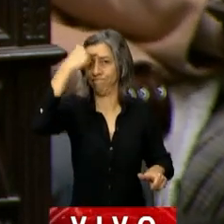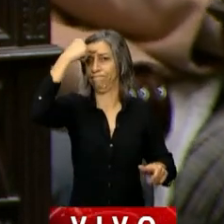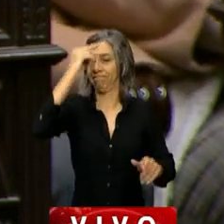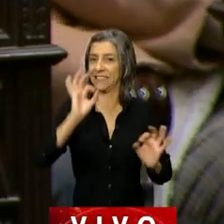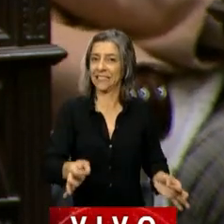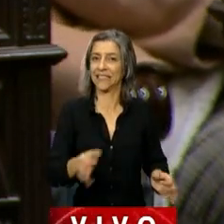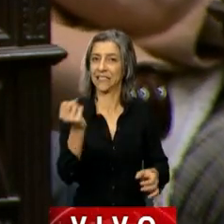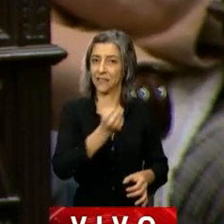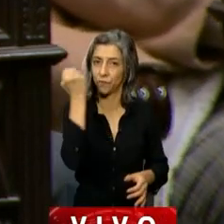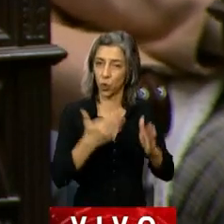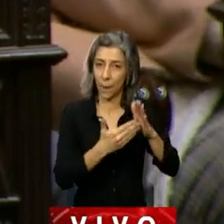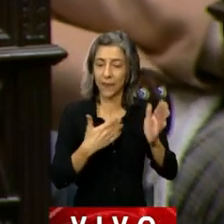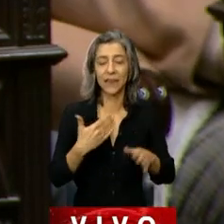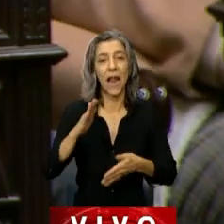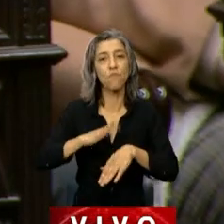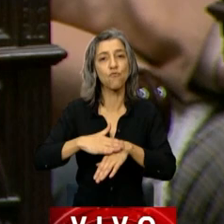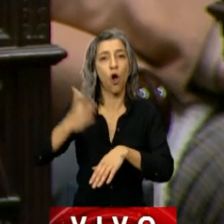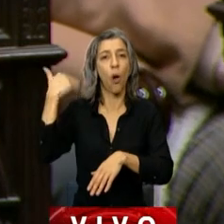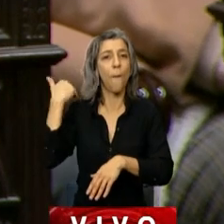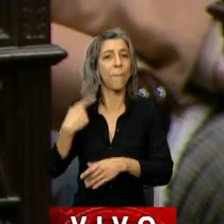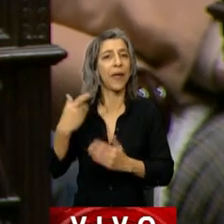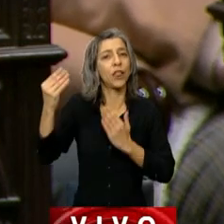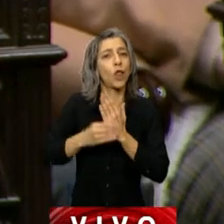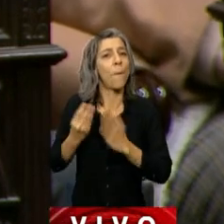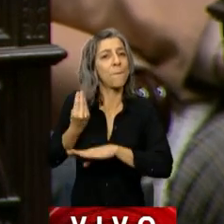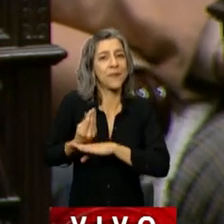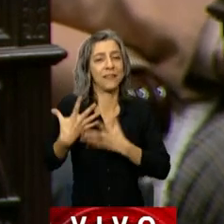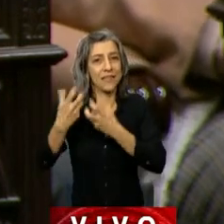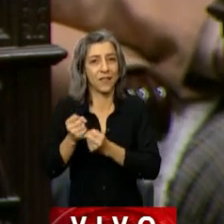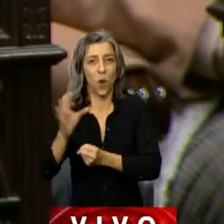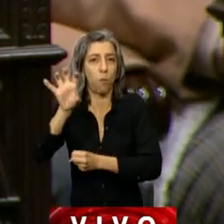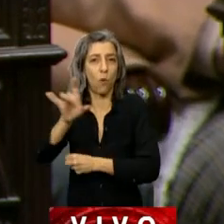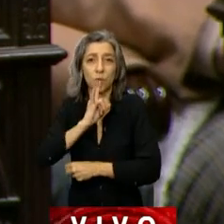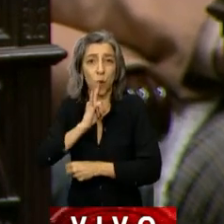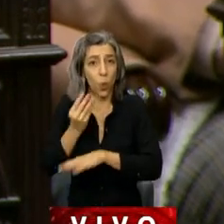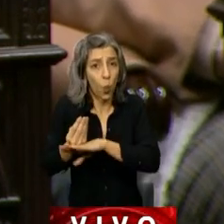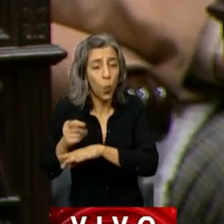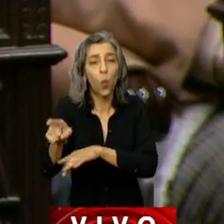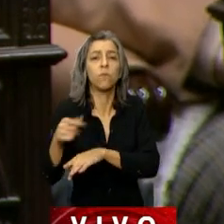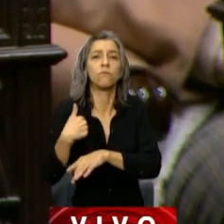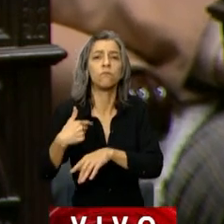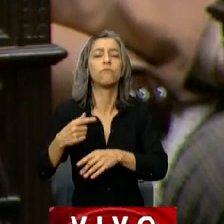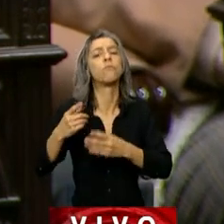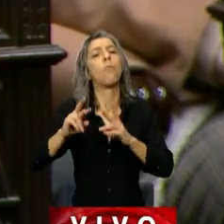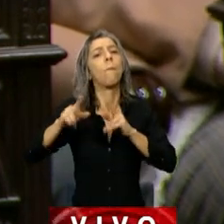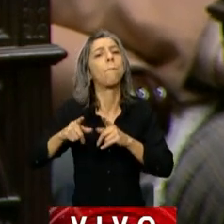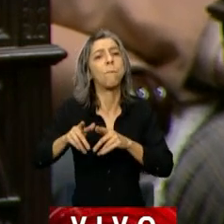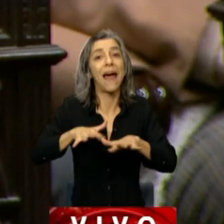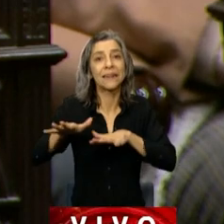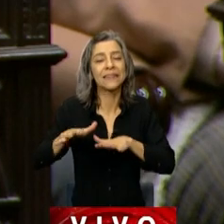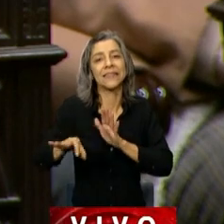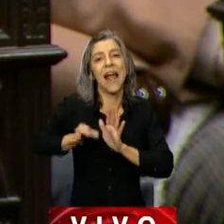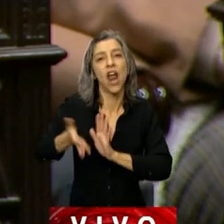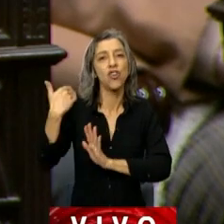provincia, en Tucumán, cuando estuve ministra de Salud, propusimos un plan de acción que tenía que ver con un programa en el año 2019